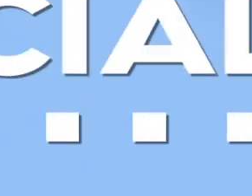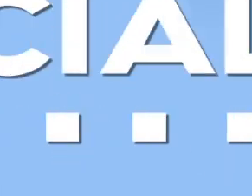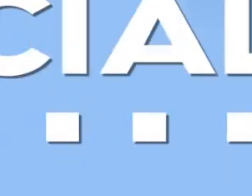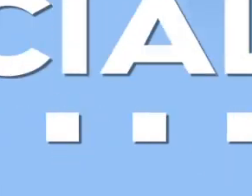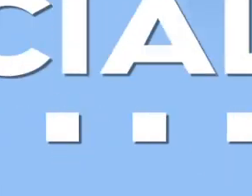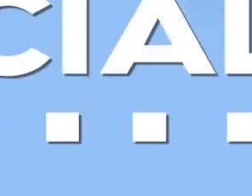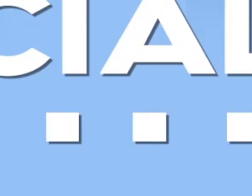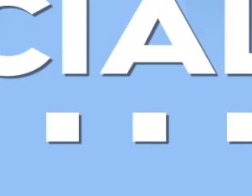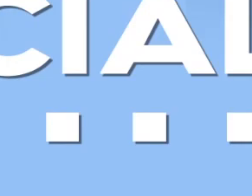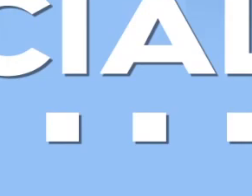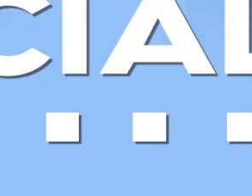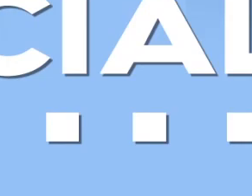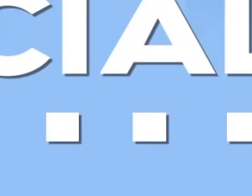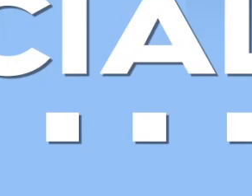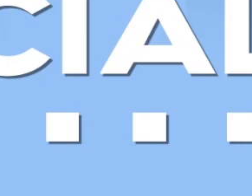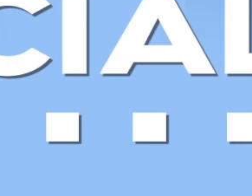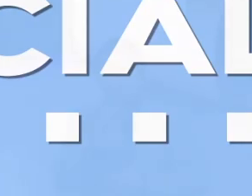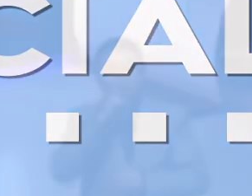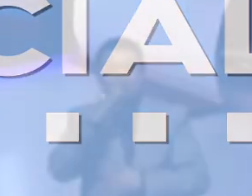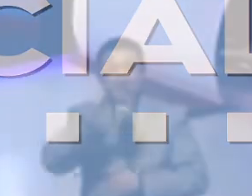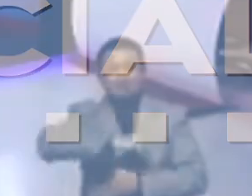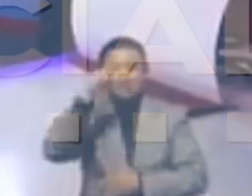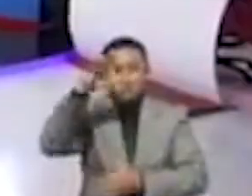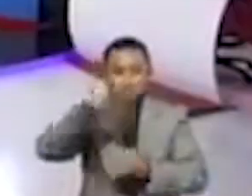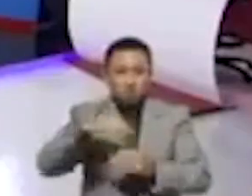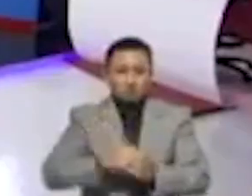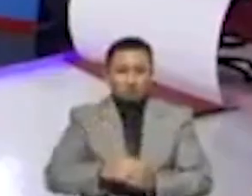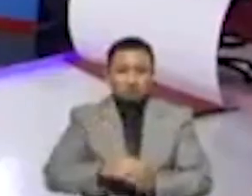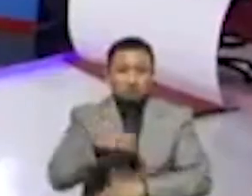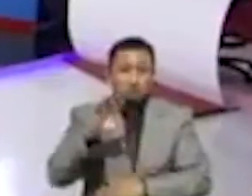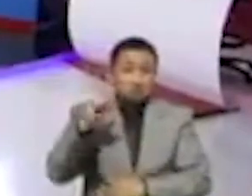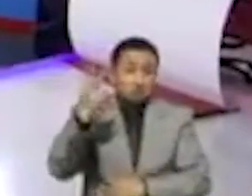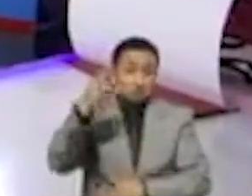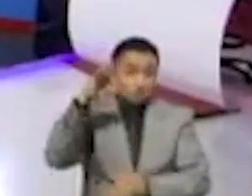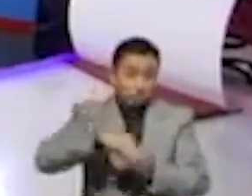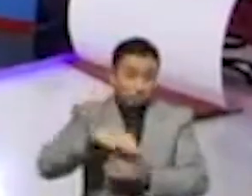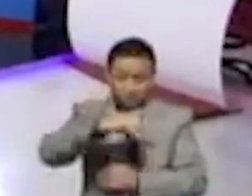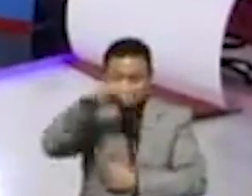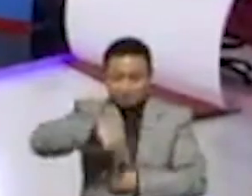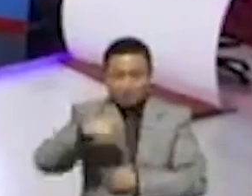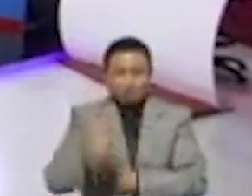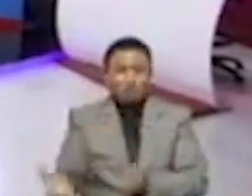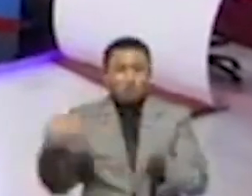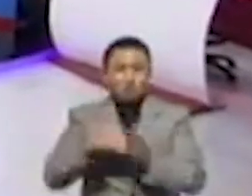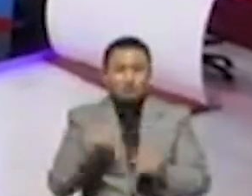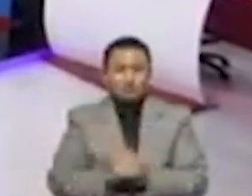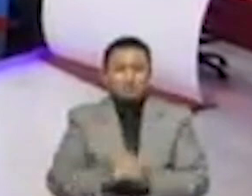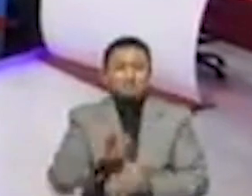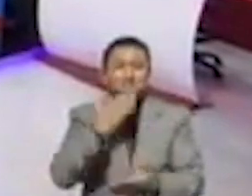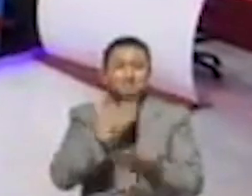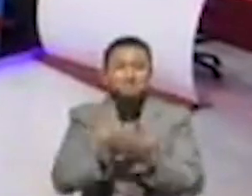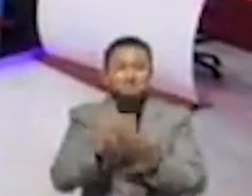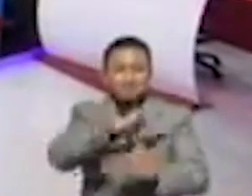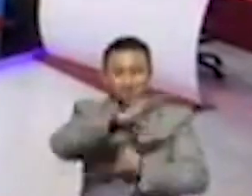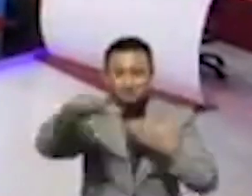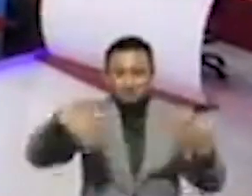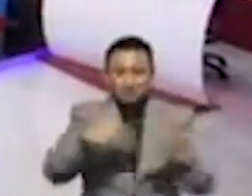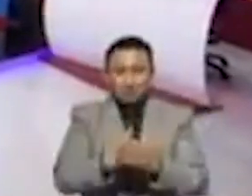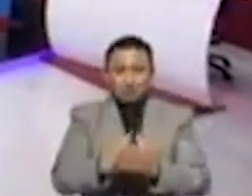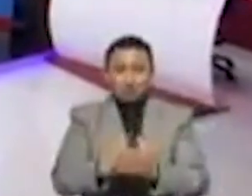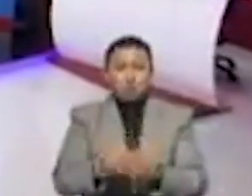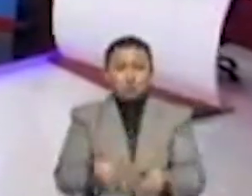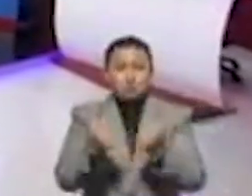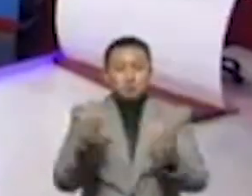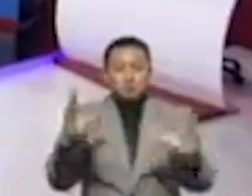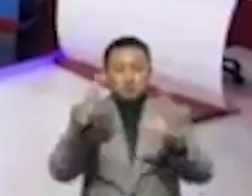acompañado y vamos a ver quiénes se ganan los votos si hay segunda vuelta aquí nos encontramos Muchas gracias a todos muy